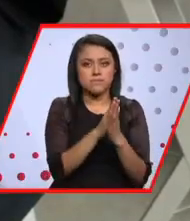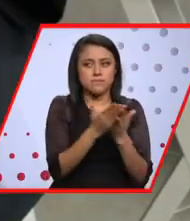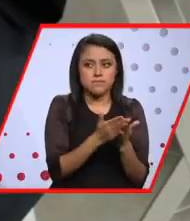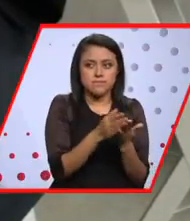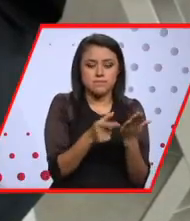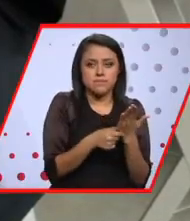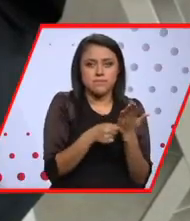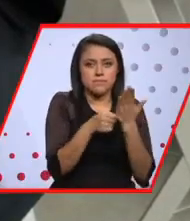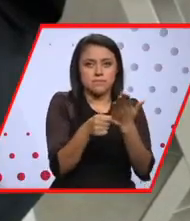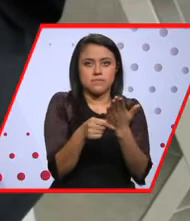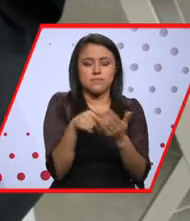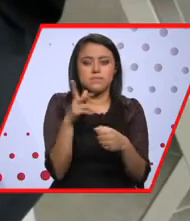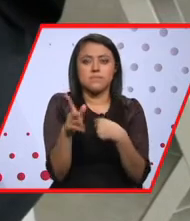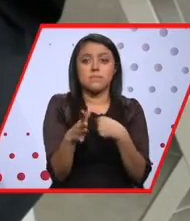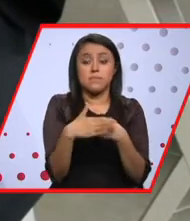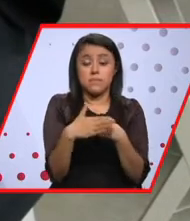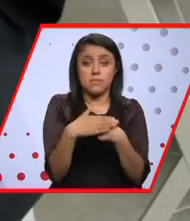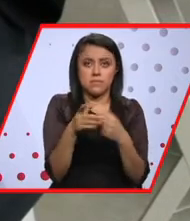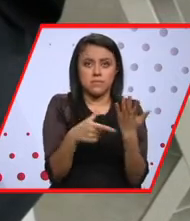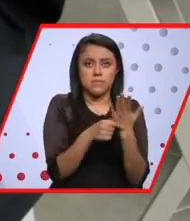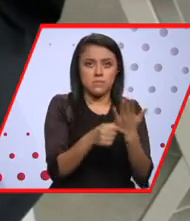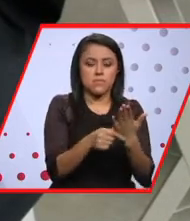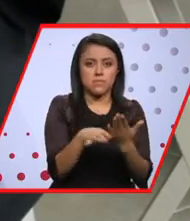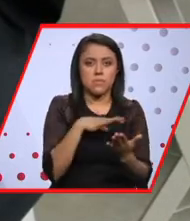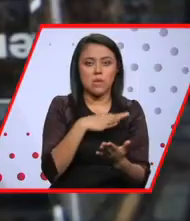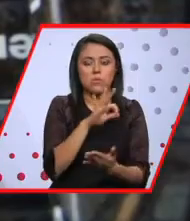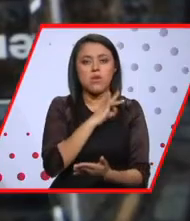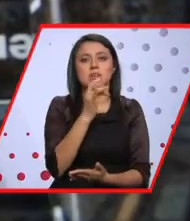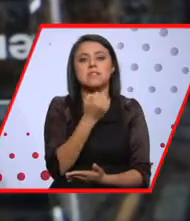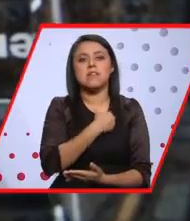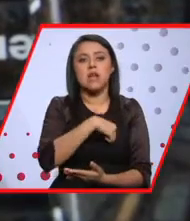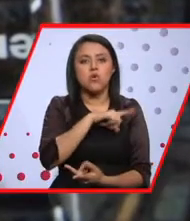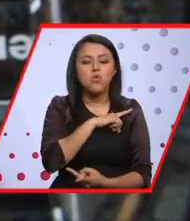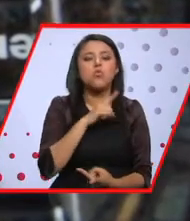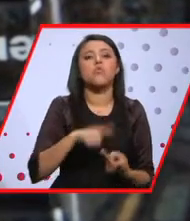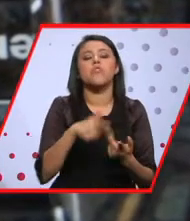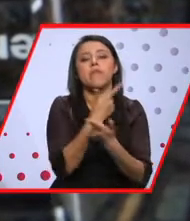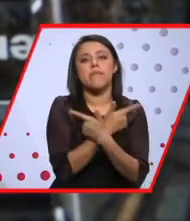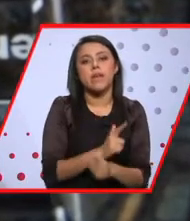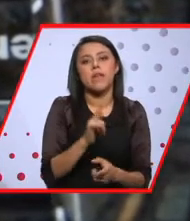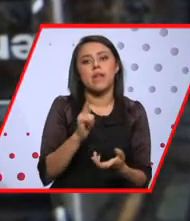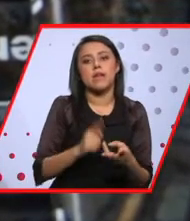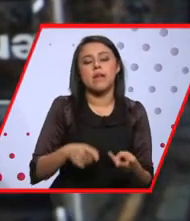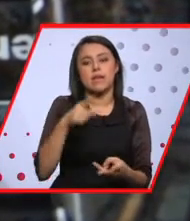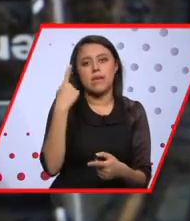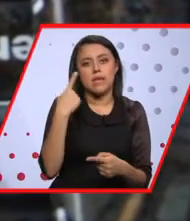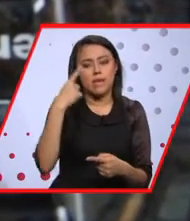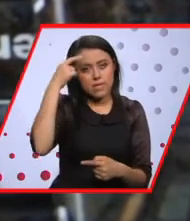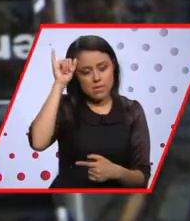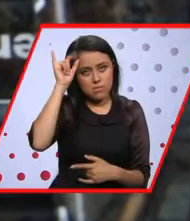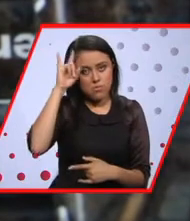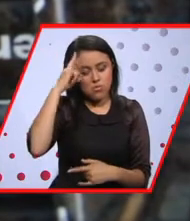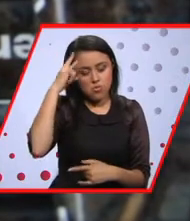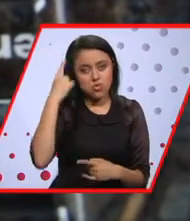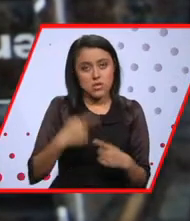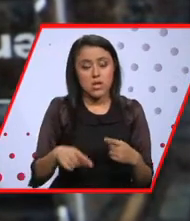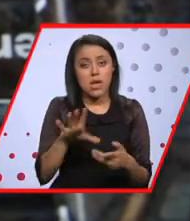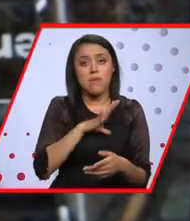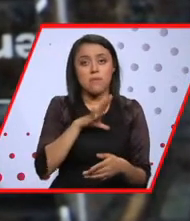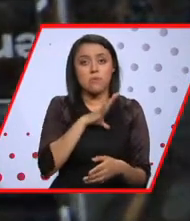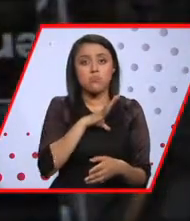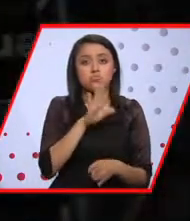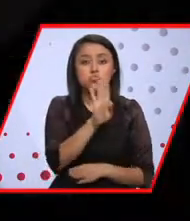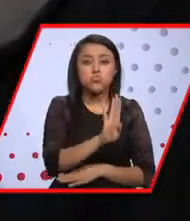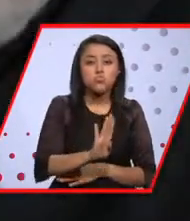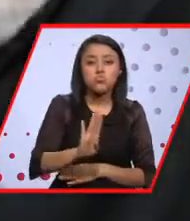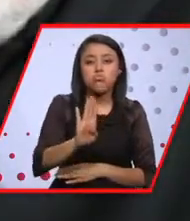presentado recientemente, titulado Para sanar, liberar y exorcizar. En vista del aumento de la brujería y